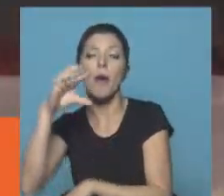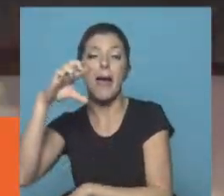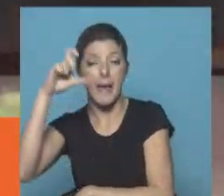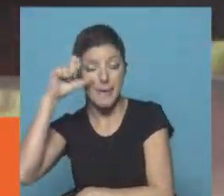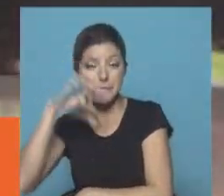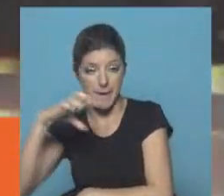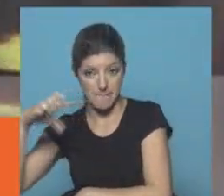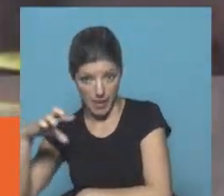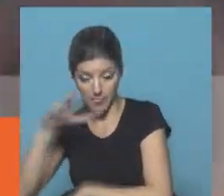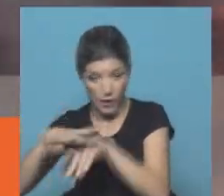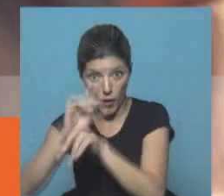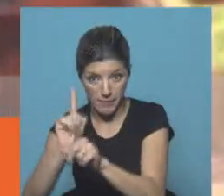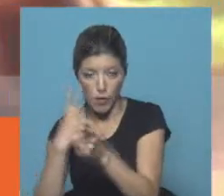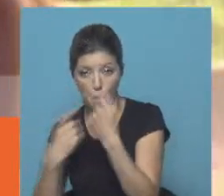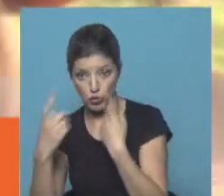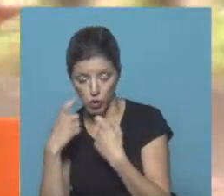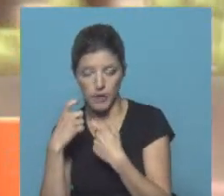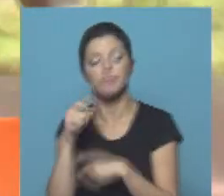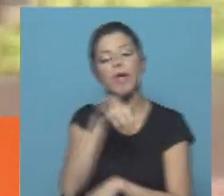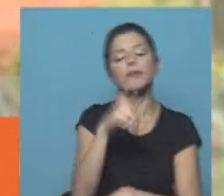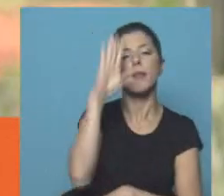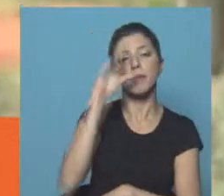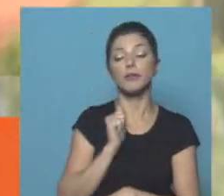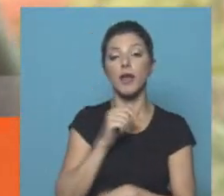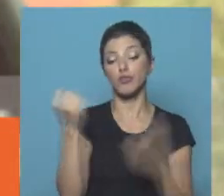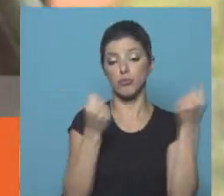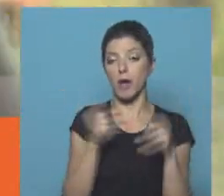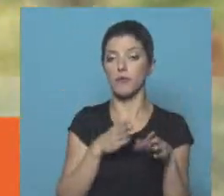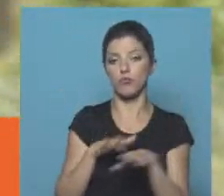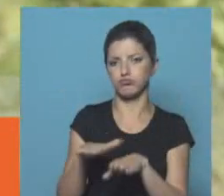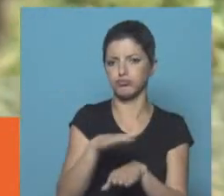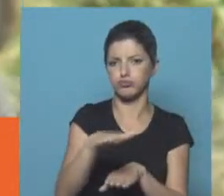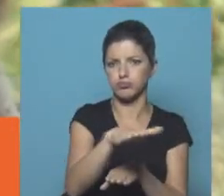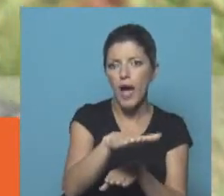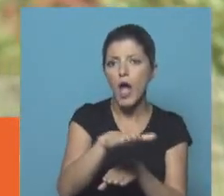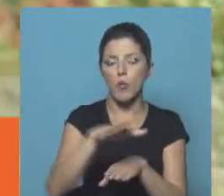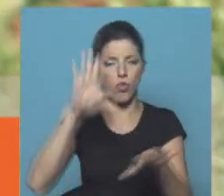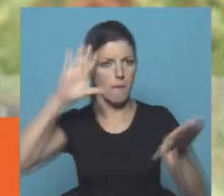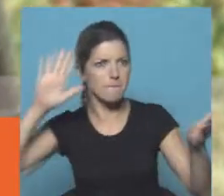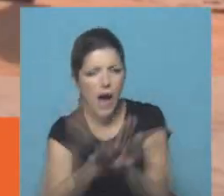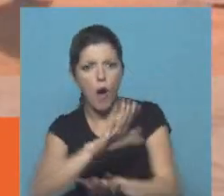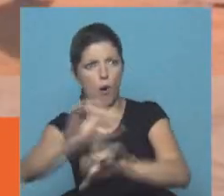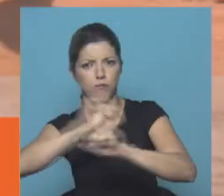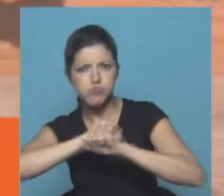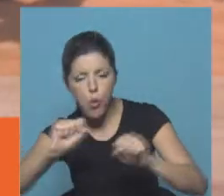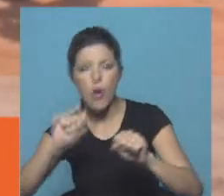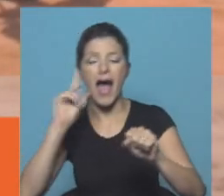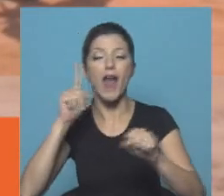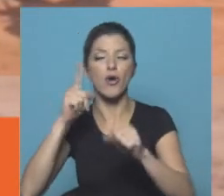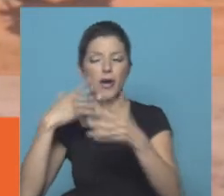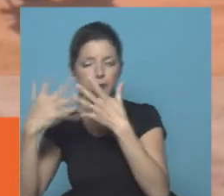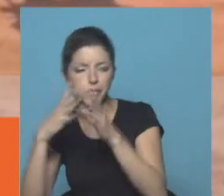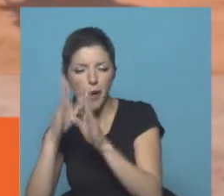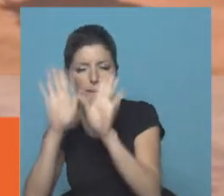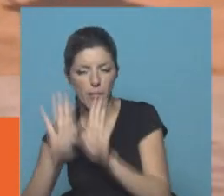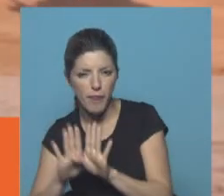patrulla se desplazaba en un camión por un camino rural cuando fue alcanzada por la explosión de un artefacto de tipo casero detonado